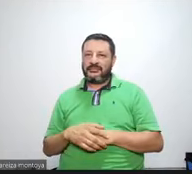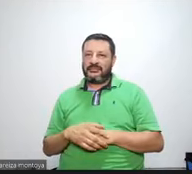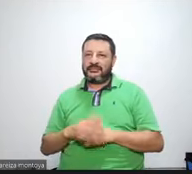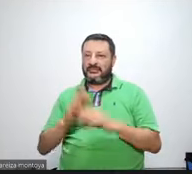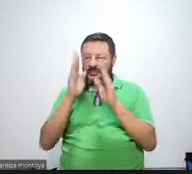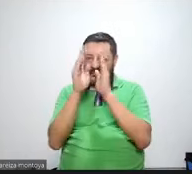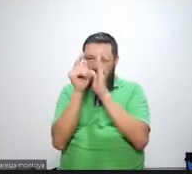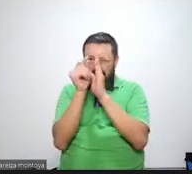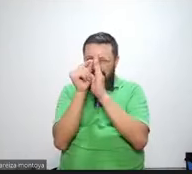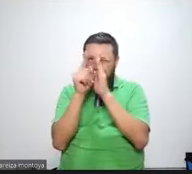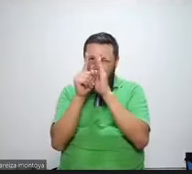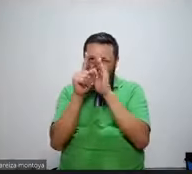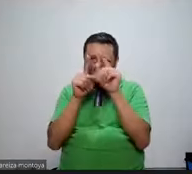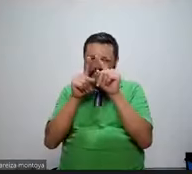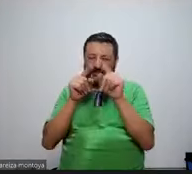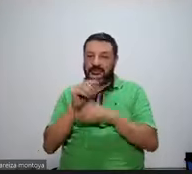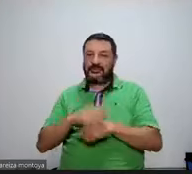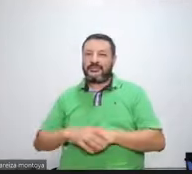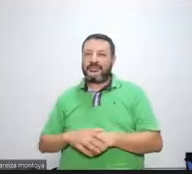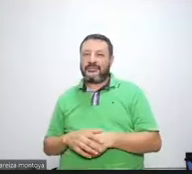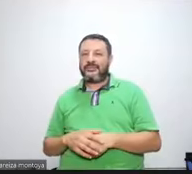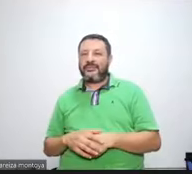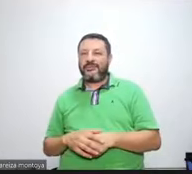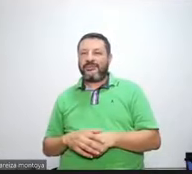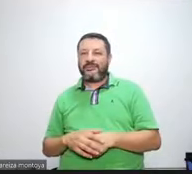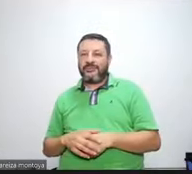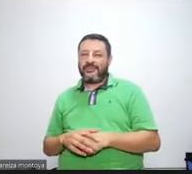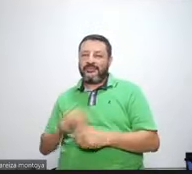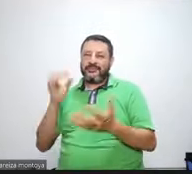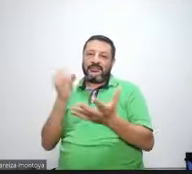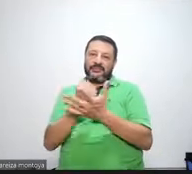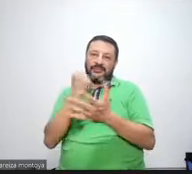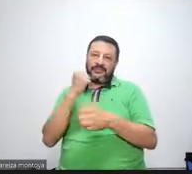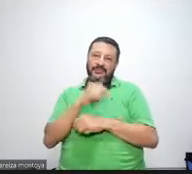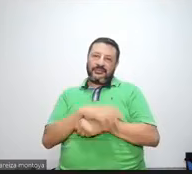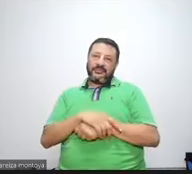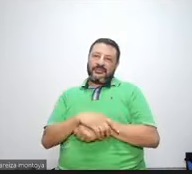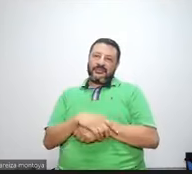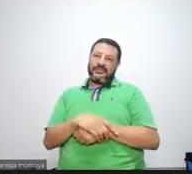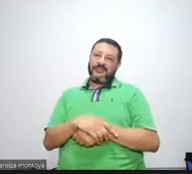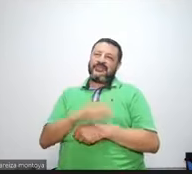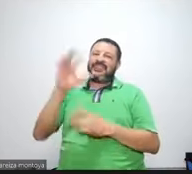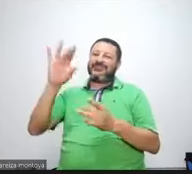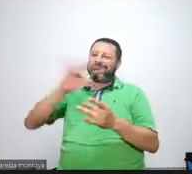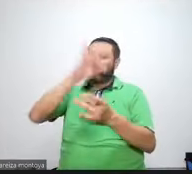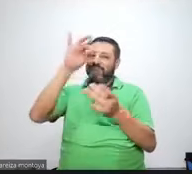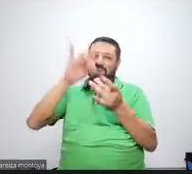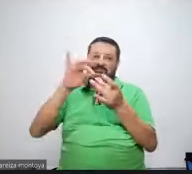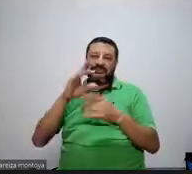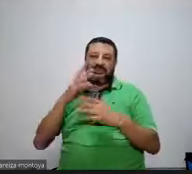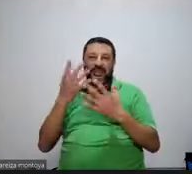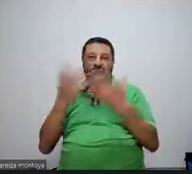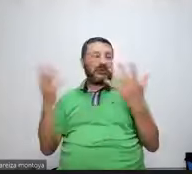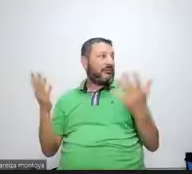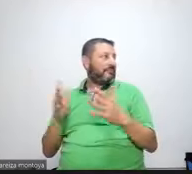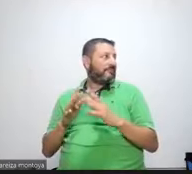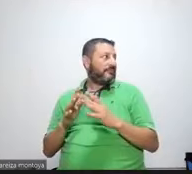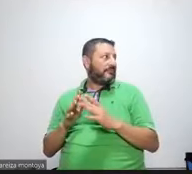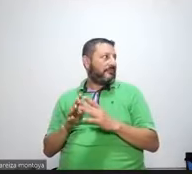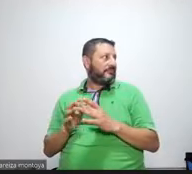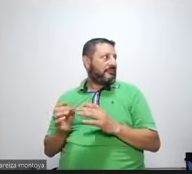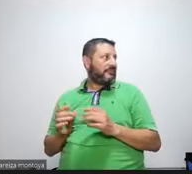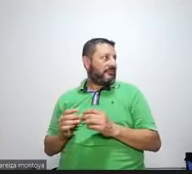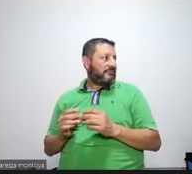una cosa mínima. O sea, gana es prácticamente la que sea re perfecta. Entonces, por eso uno tiene que ir subiendo